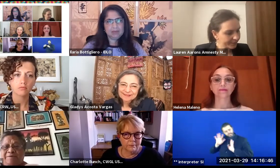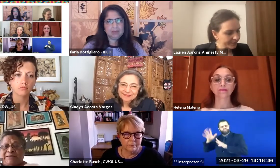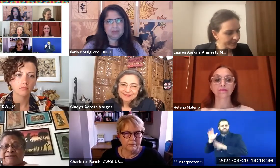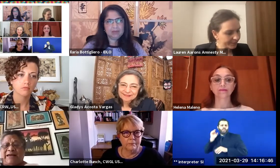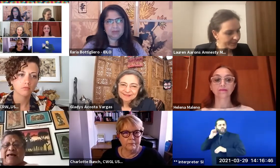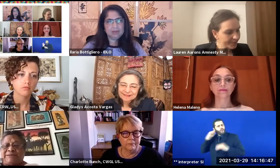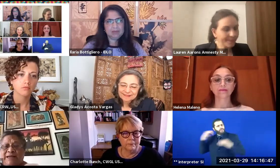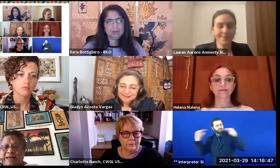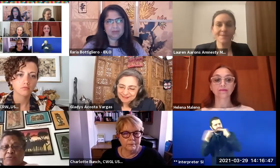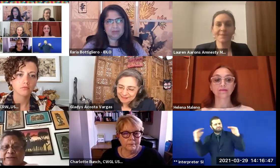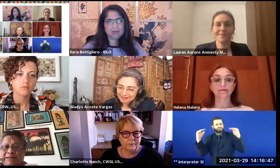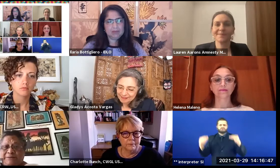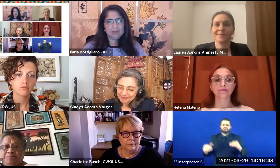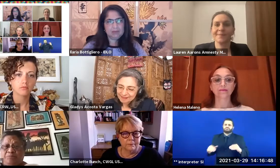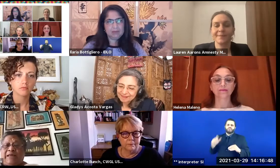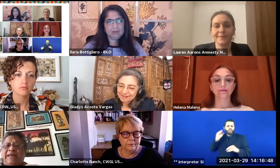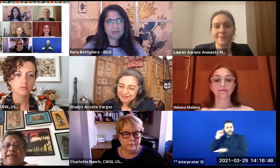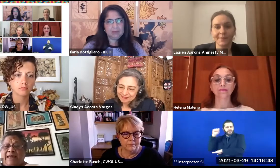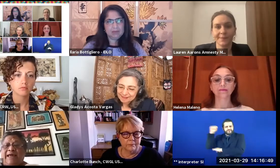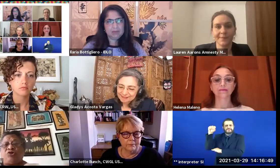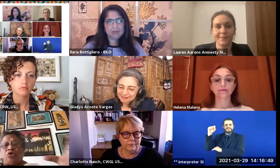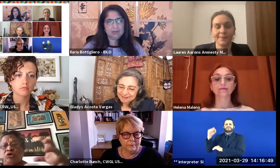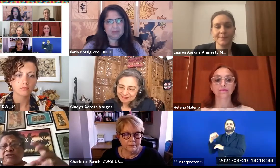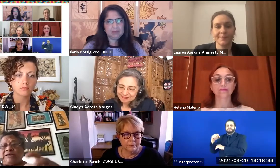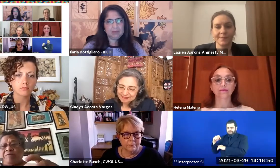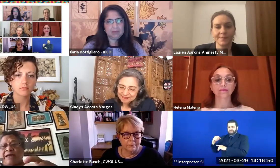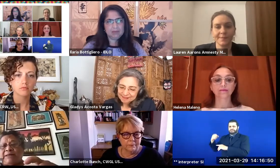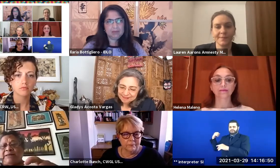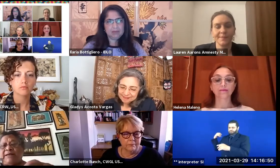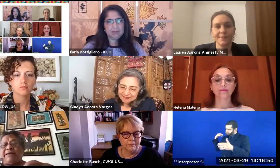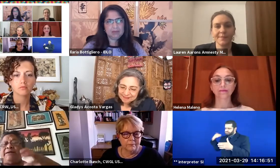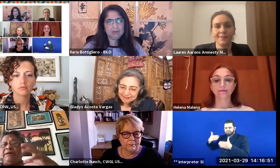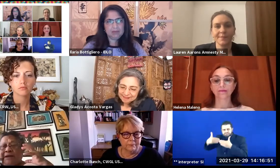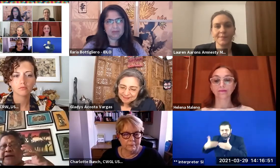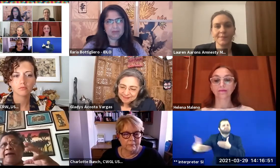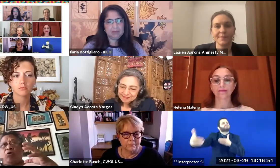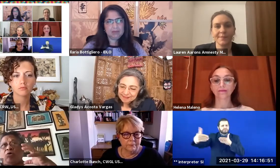realmente avanzar hacia la igualdad. Y esto significa tener